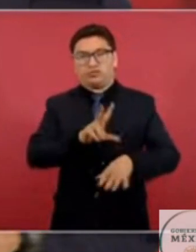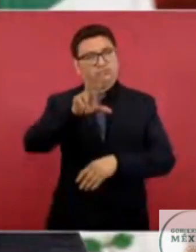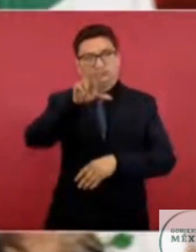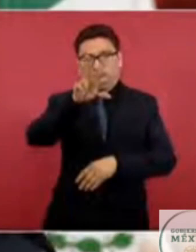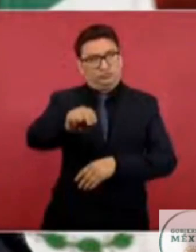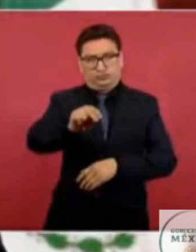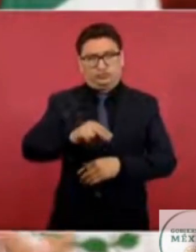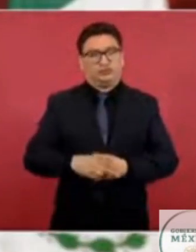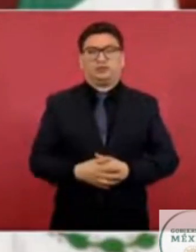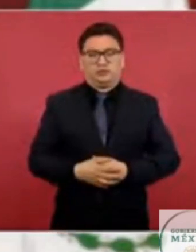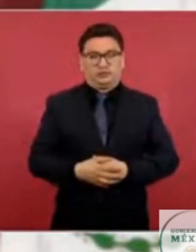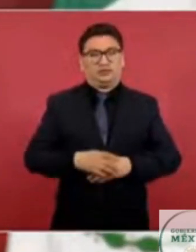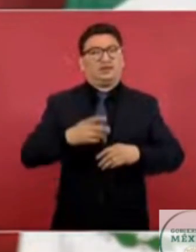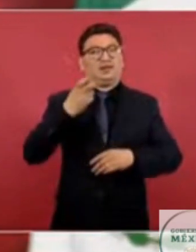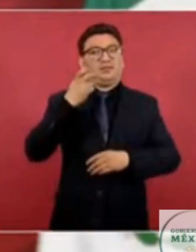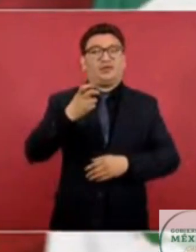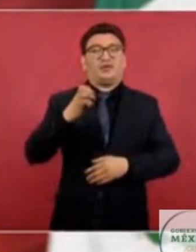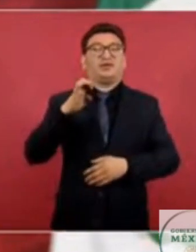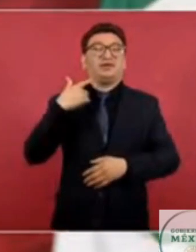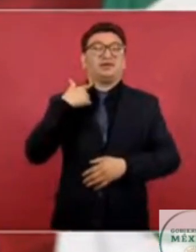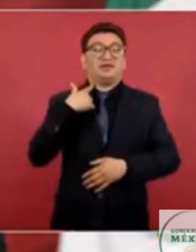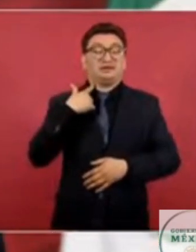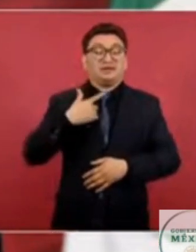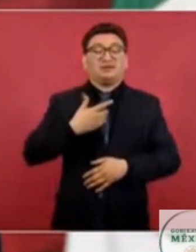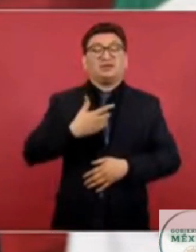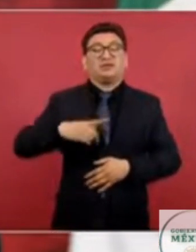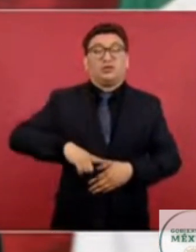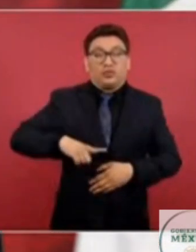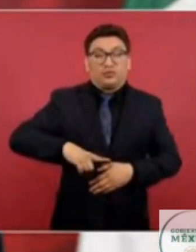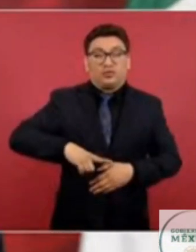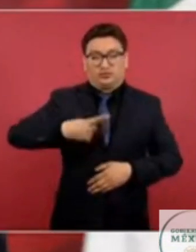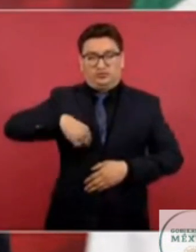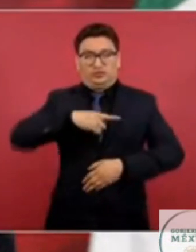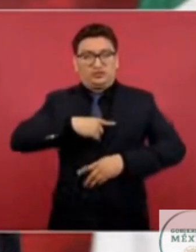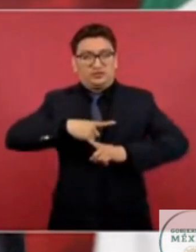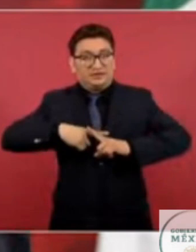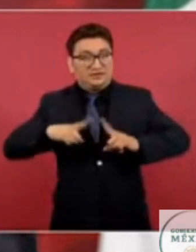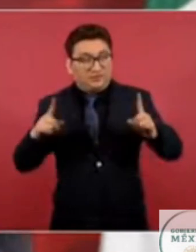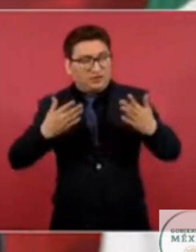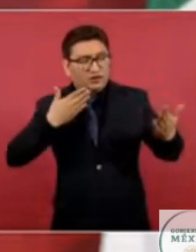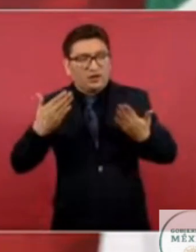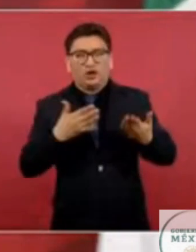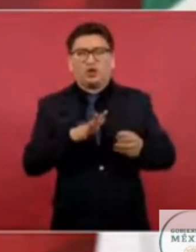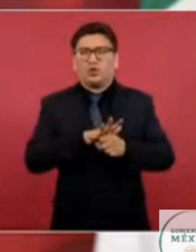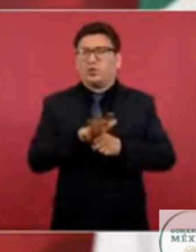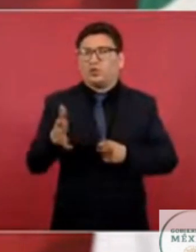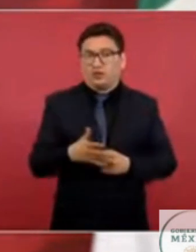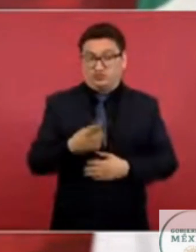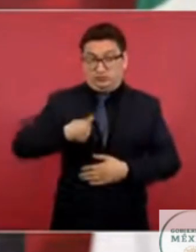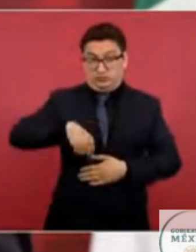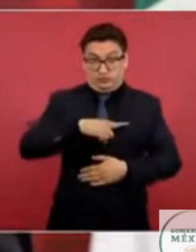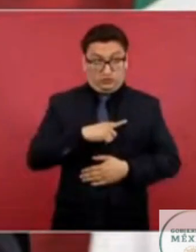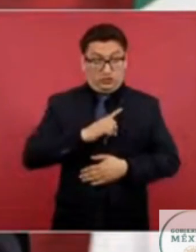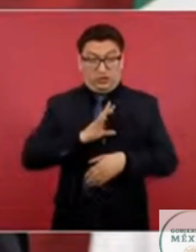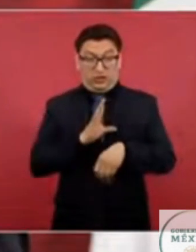La diferencia entre los gobiernos neoliberales y nosotros es que no permitimos